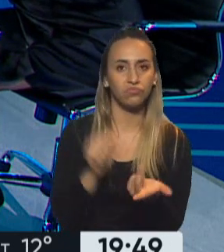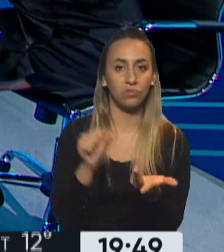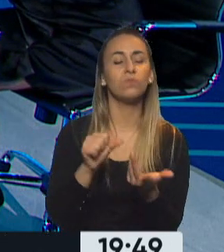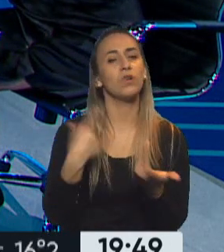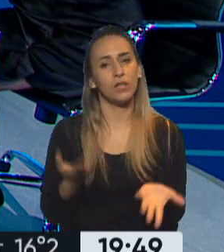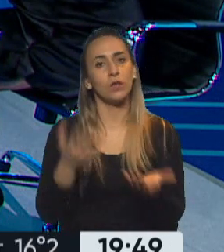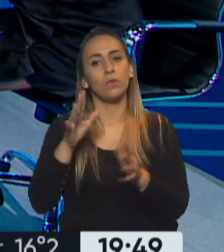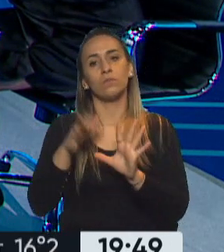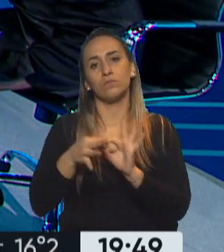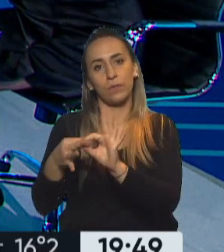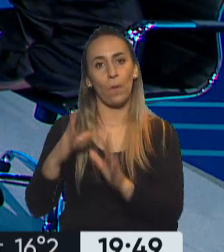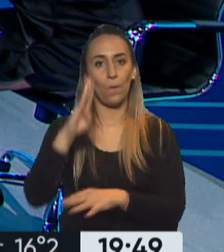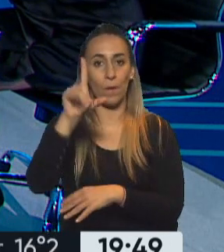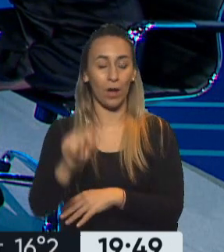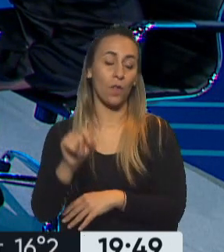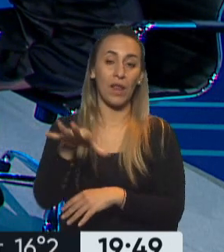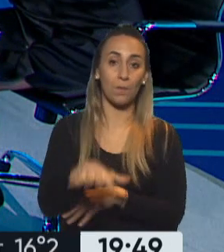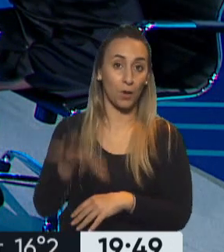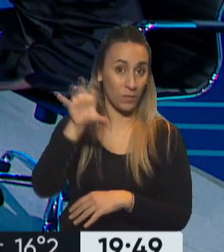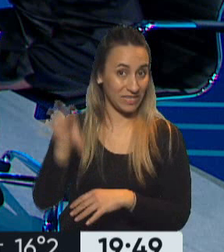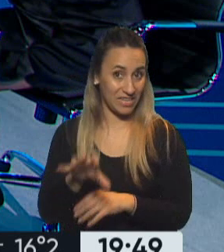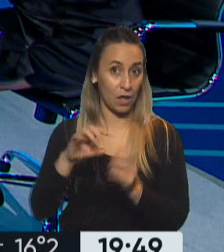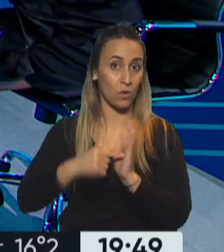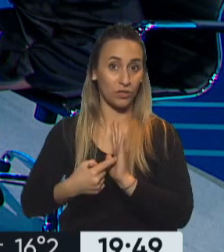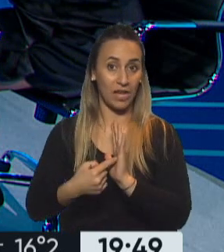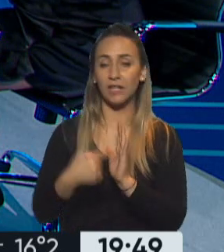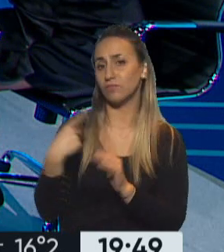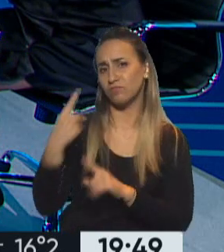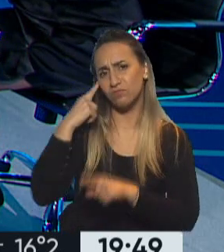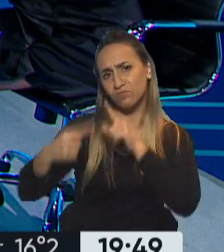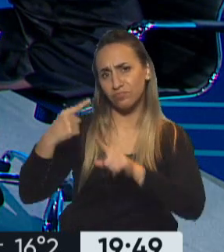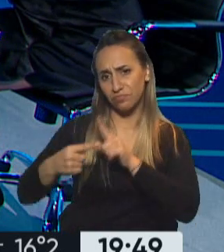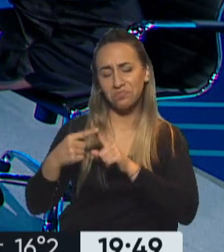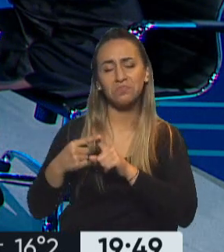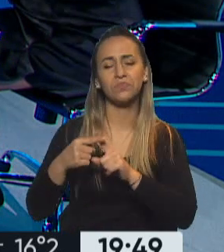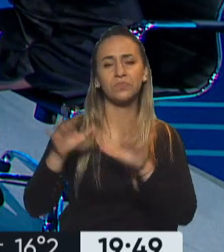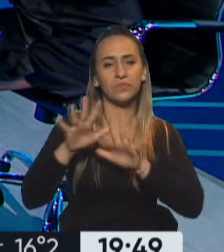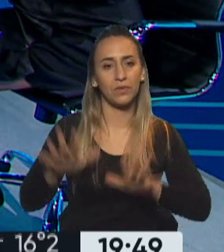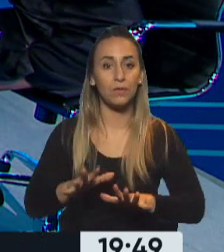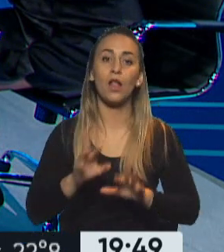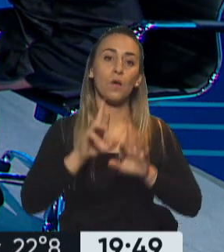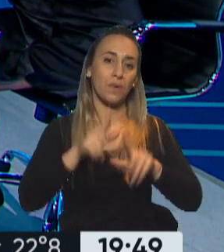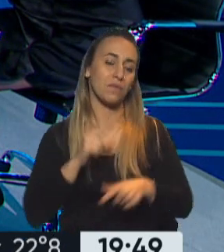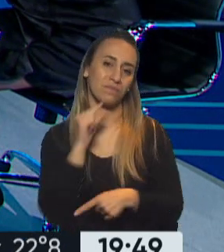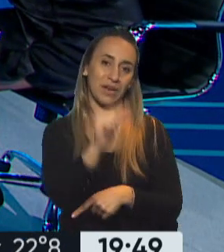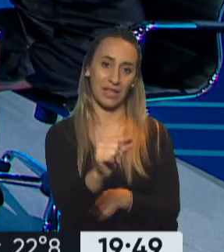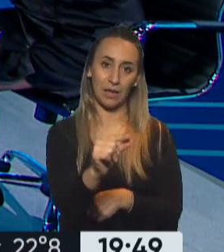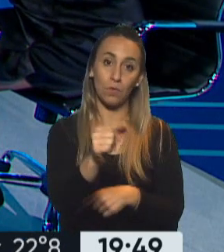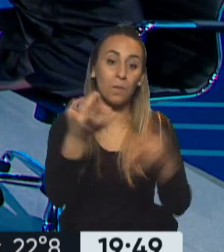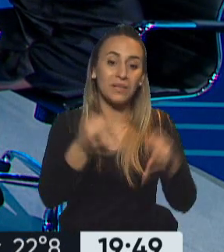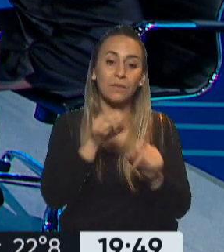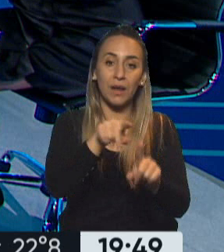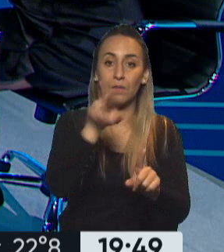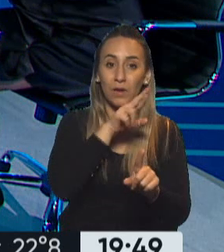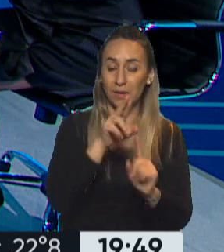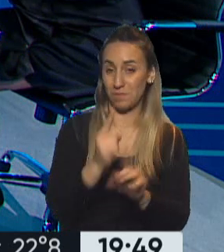hicimos junto con el banco de la provincia con el gobierno en la provincia buenos aires- y que la anunciamos en la línea que en la empresa que te